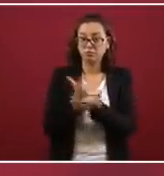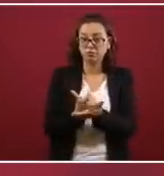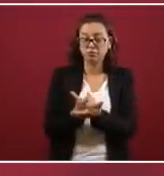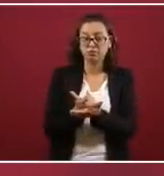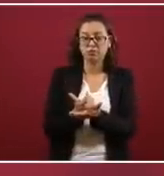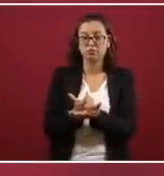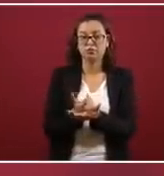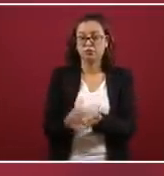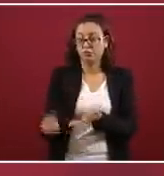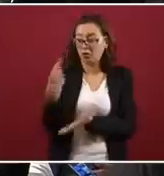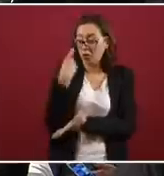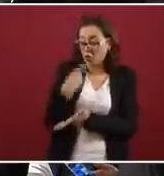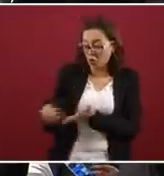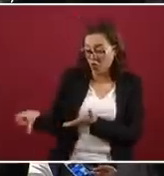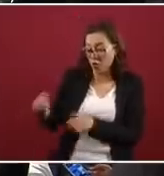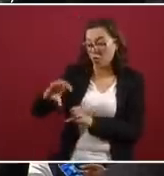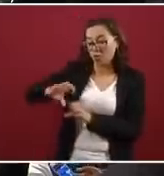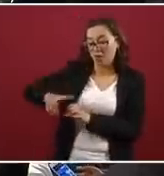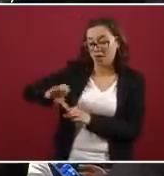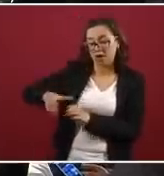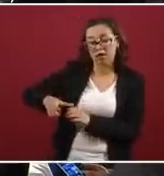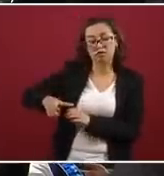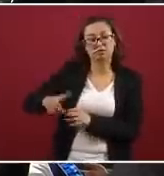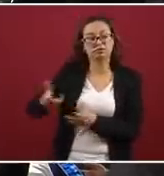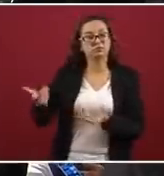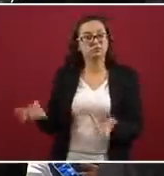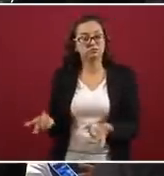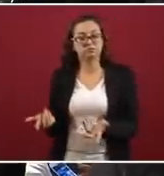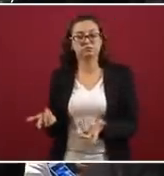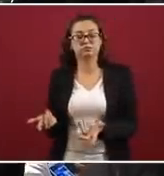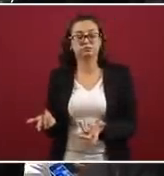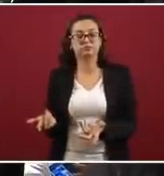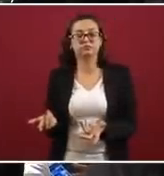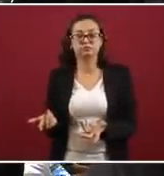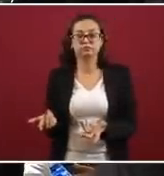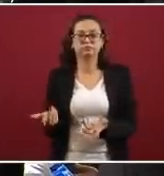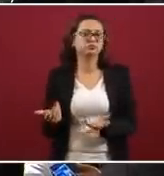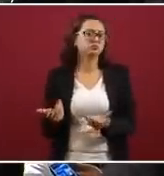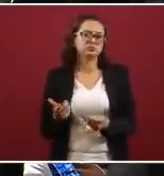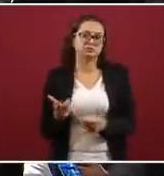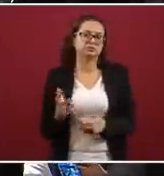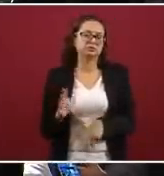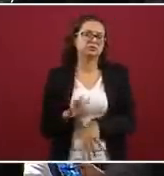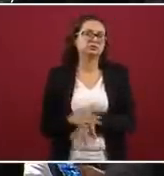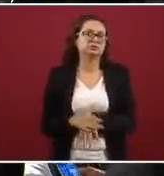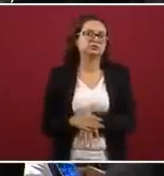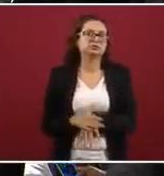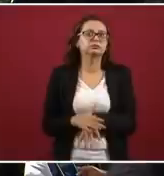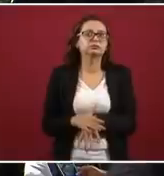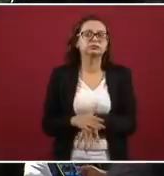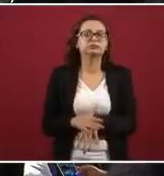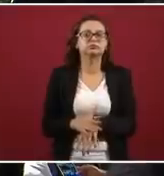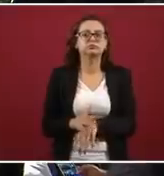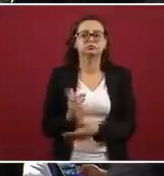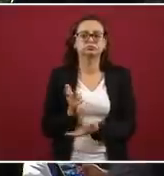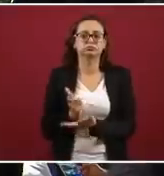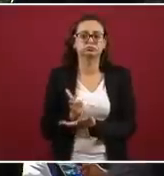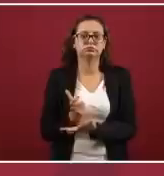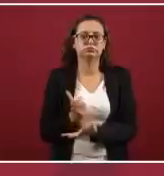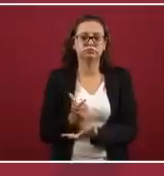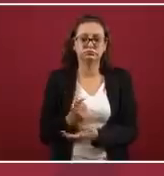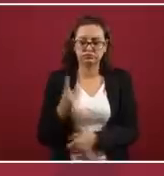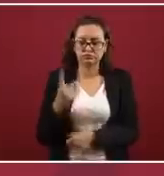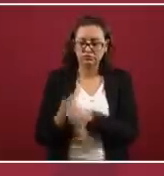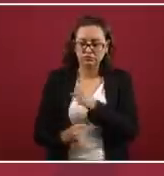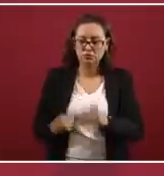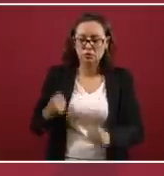la compra del cilindro per se pues sería muy significativo en relación a la compra